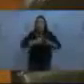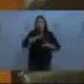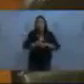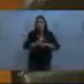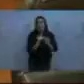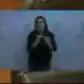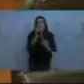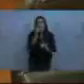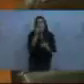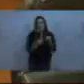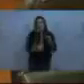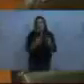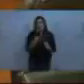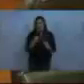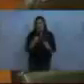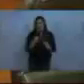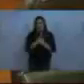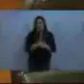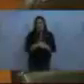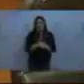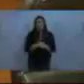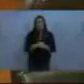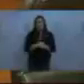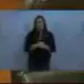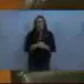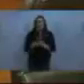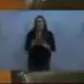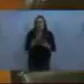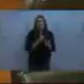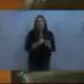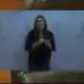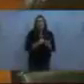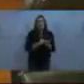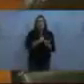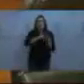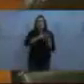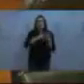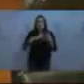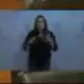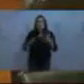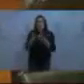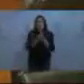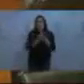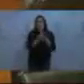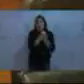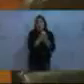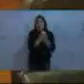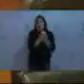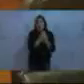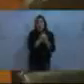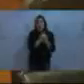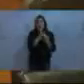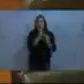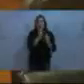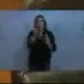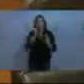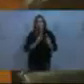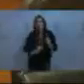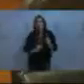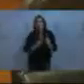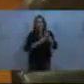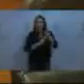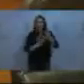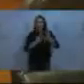Superior de Justicia. Es práctica habitual en todos los sistemas sanitarios dotarse de profesionales especializados